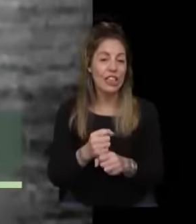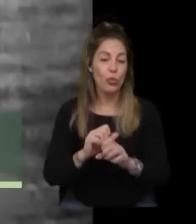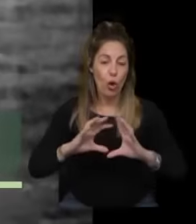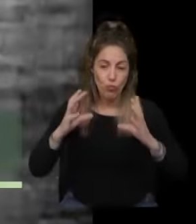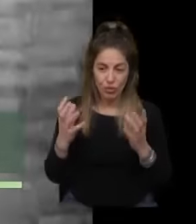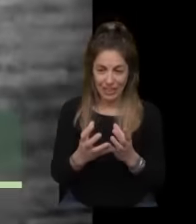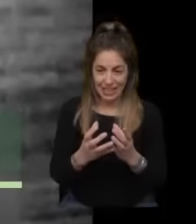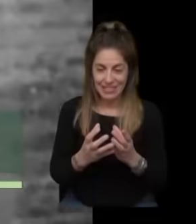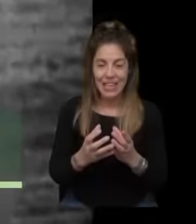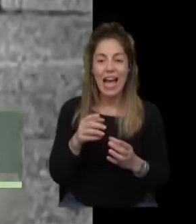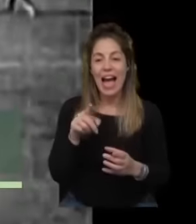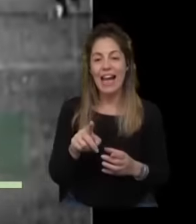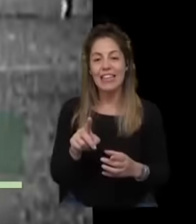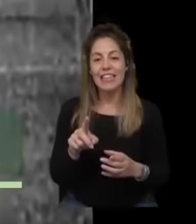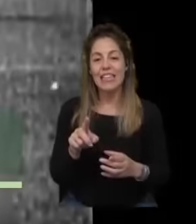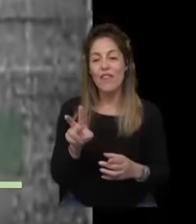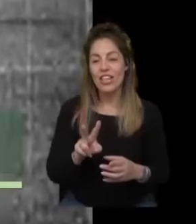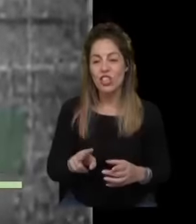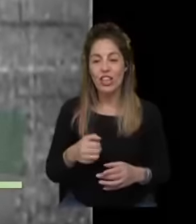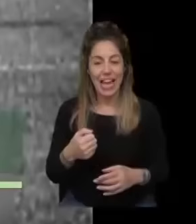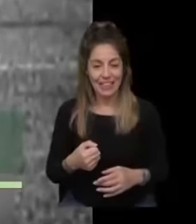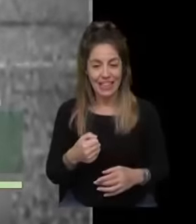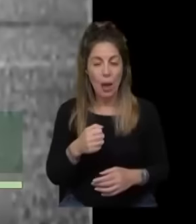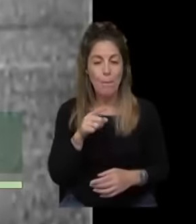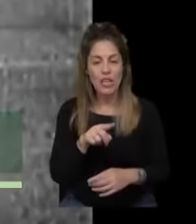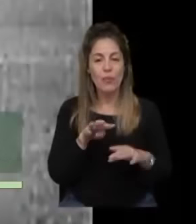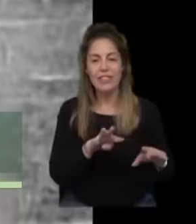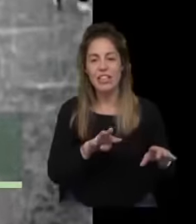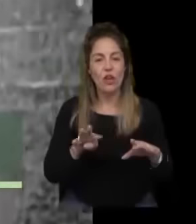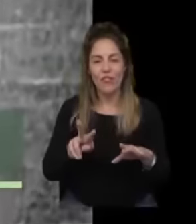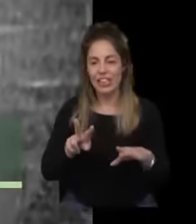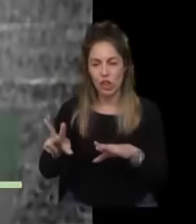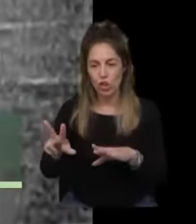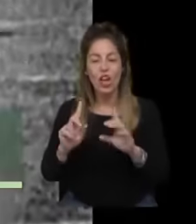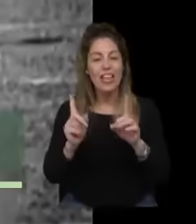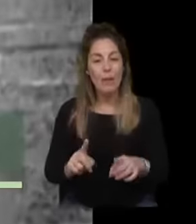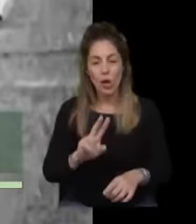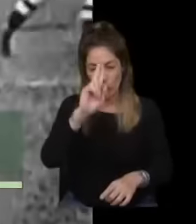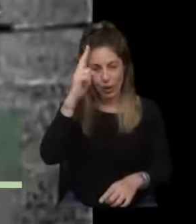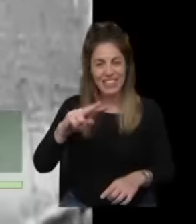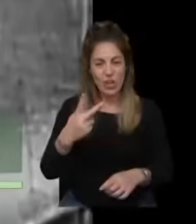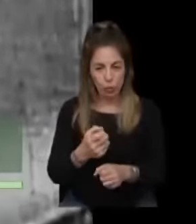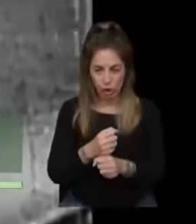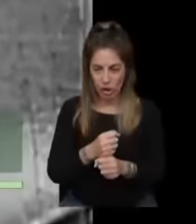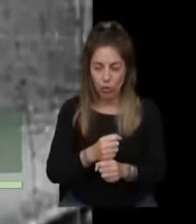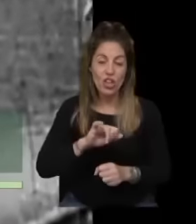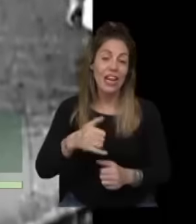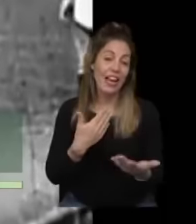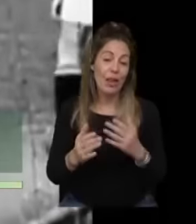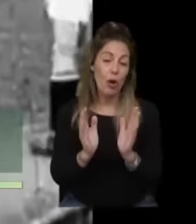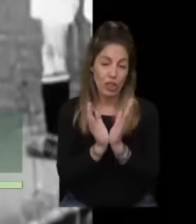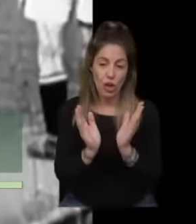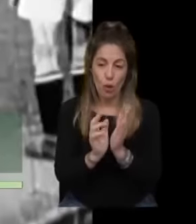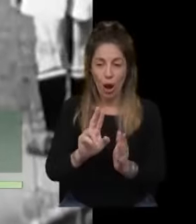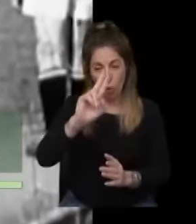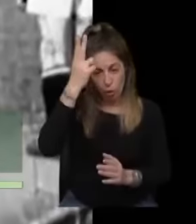Así como en la versión de Ámsterdam en 1928, donde Uruguay también sumó el segundo título. Y ya que hablamos de copas, bueno, Uruguay también